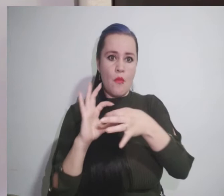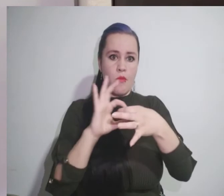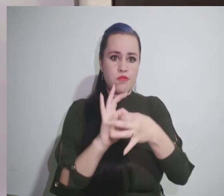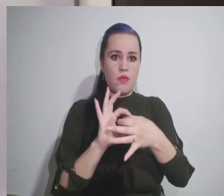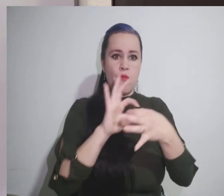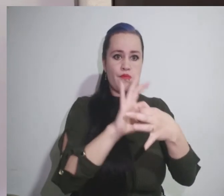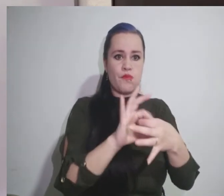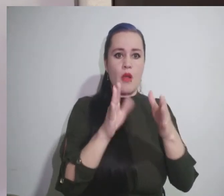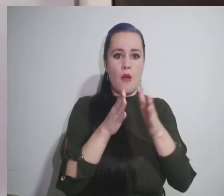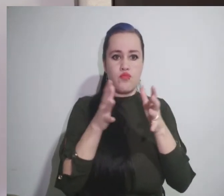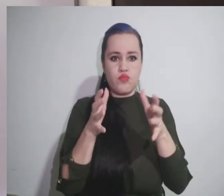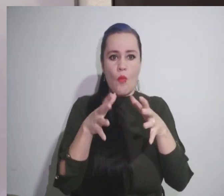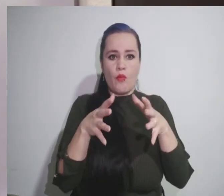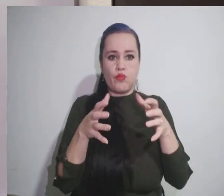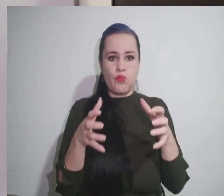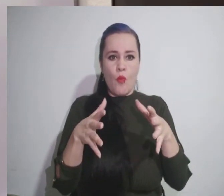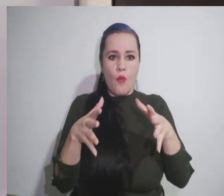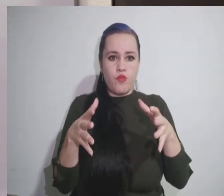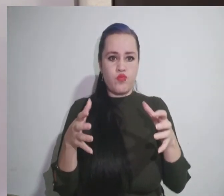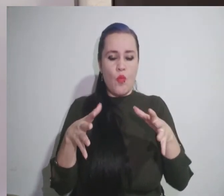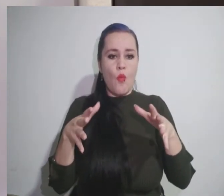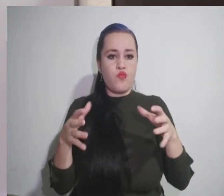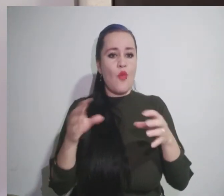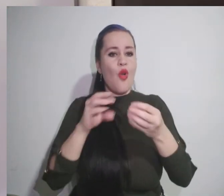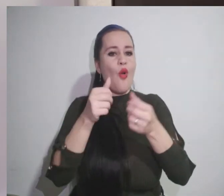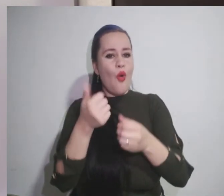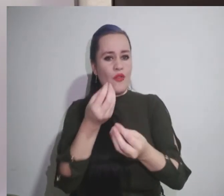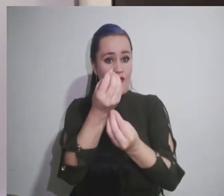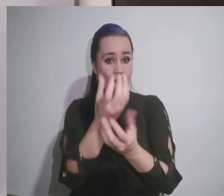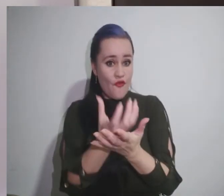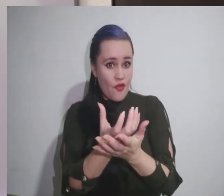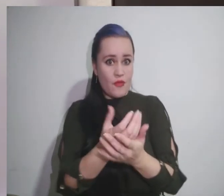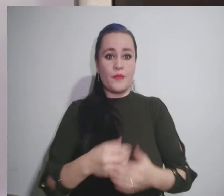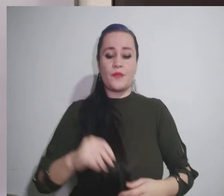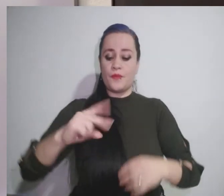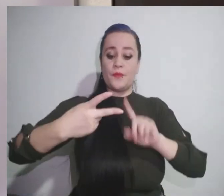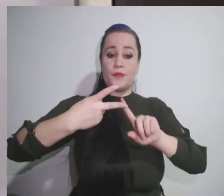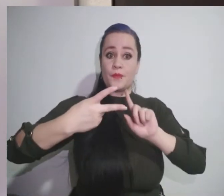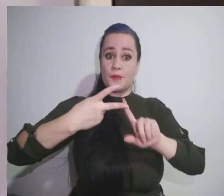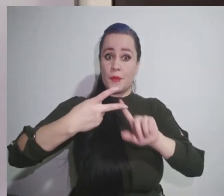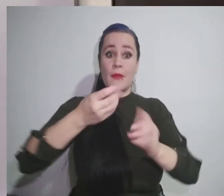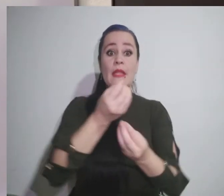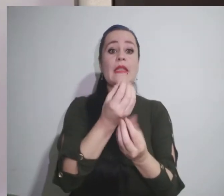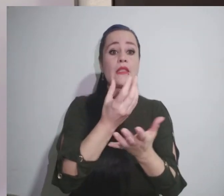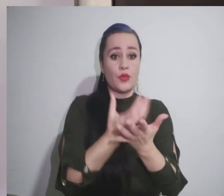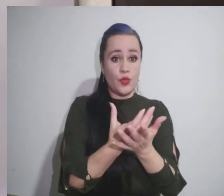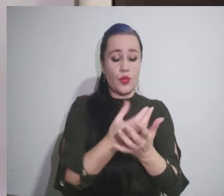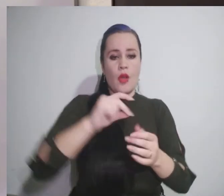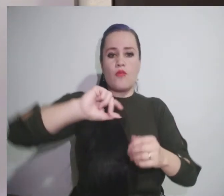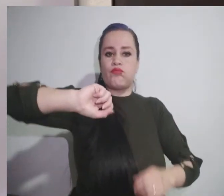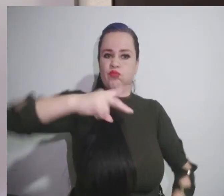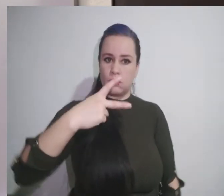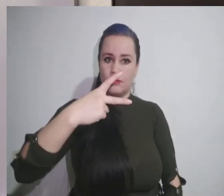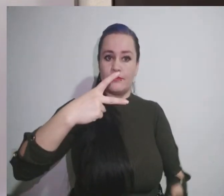va creciendo, entonces tomará otra estructura. Y que a esta la conocemos como estructura